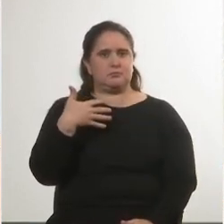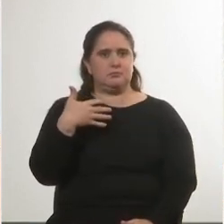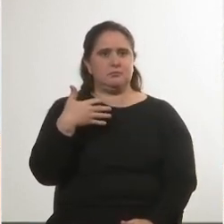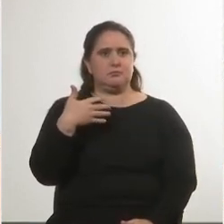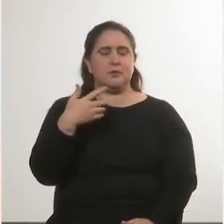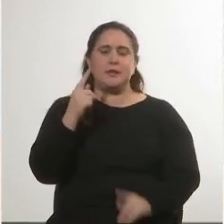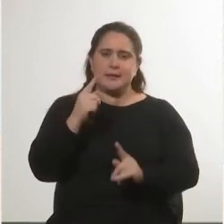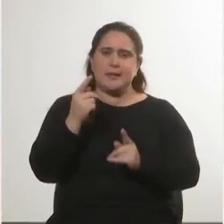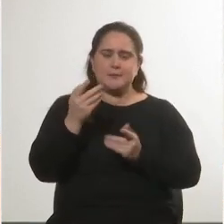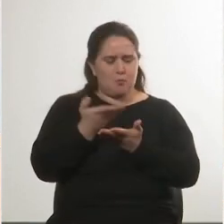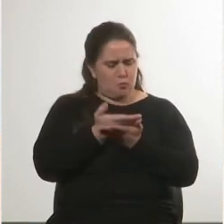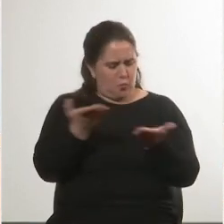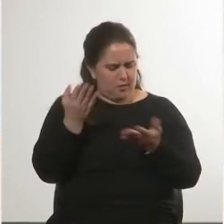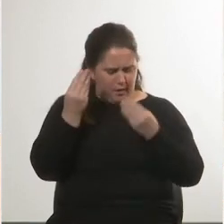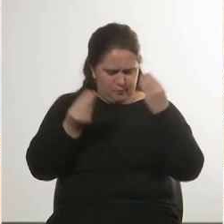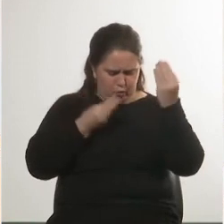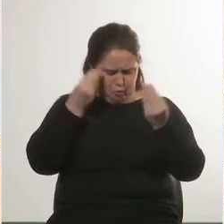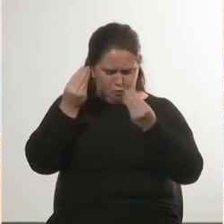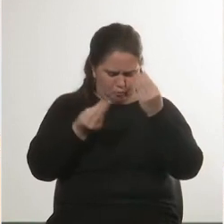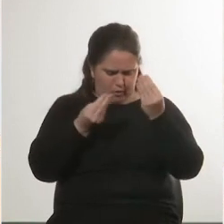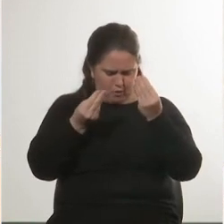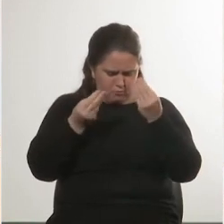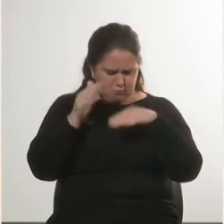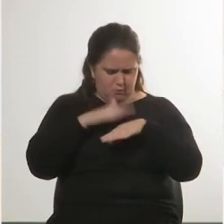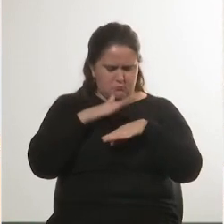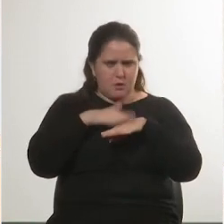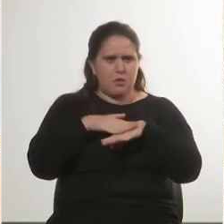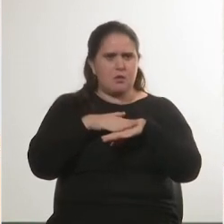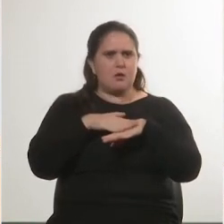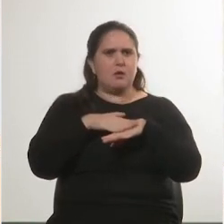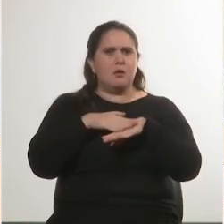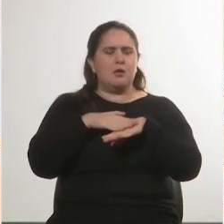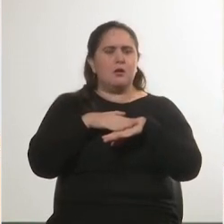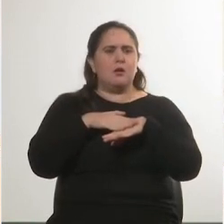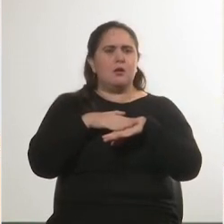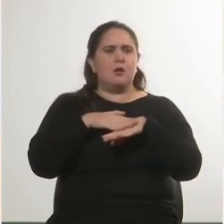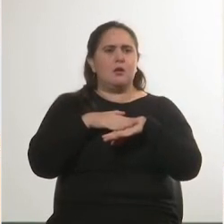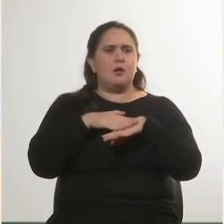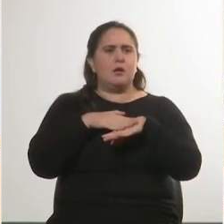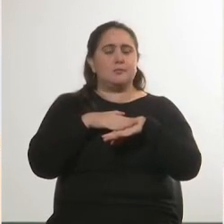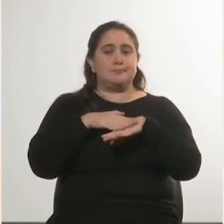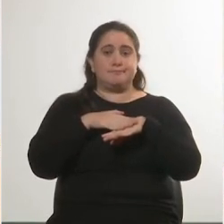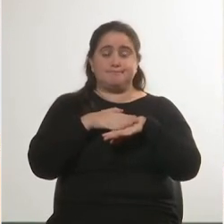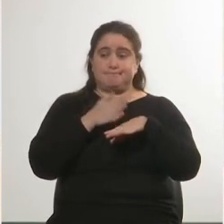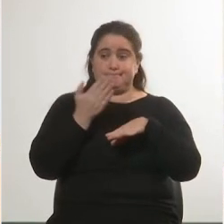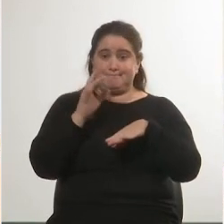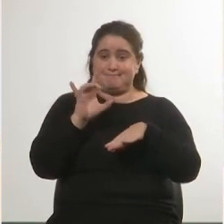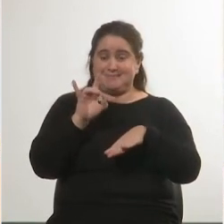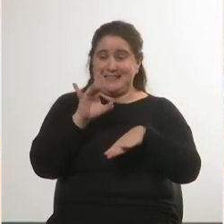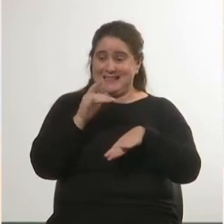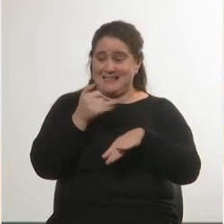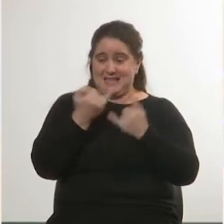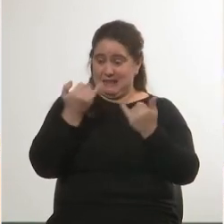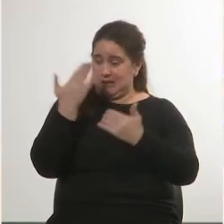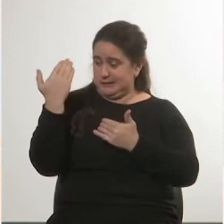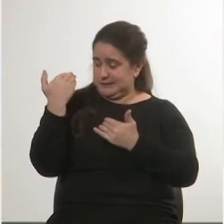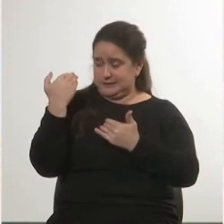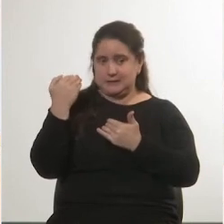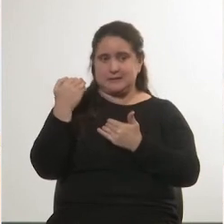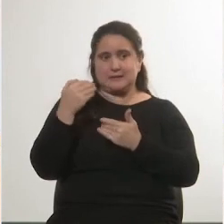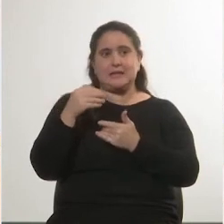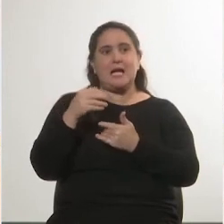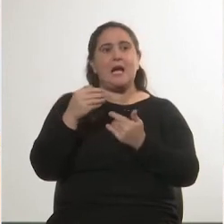y exterioriza esa preocupación en esta instancia a 15 días de quedarse sin agua en